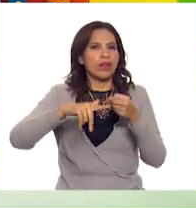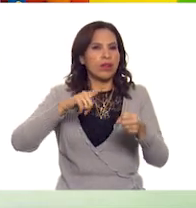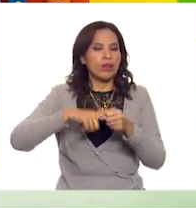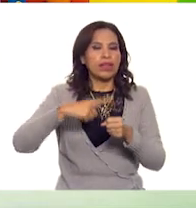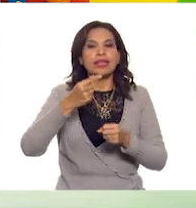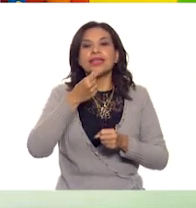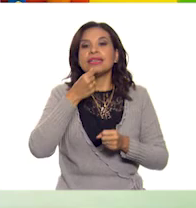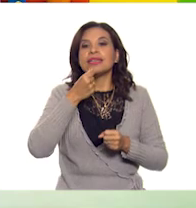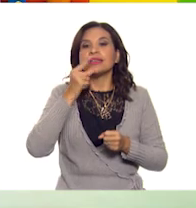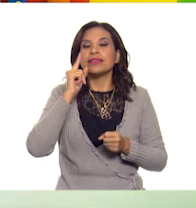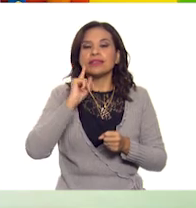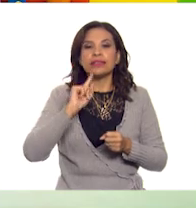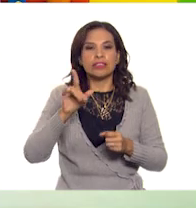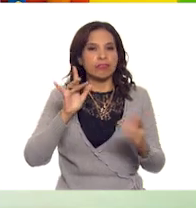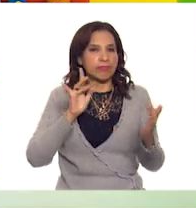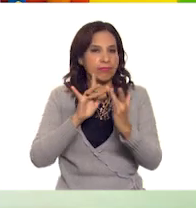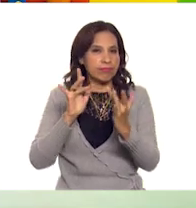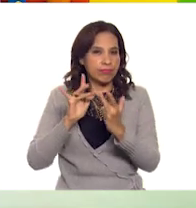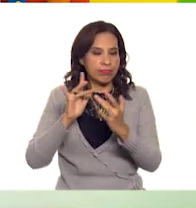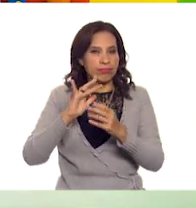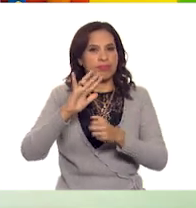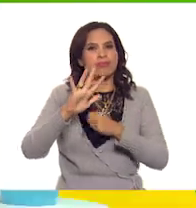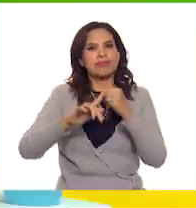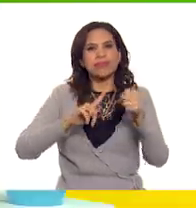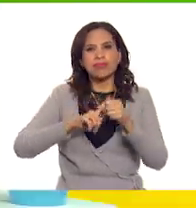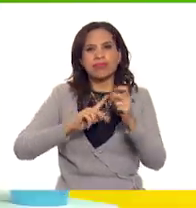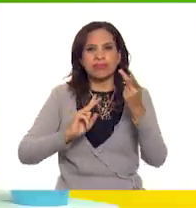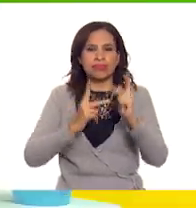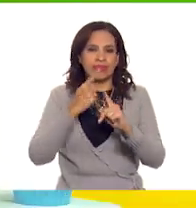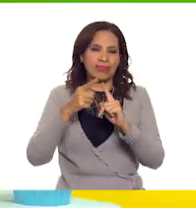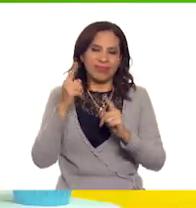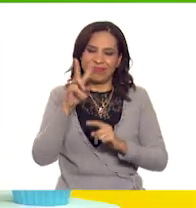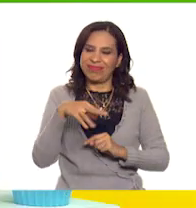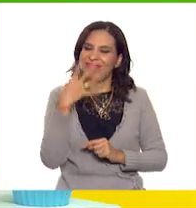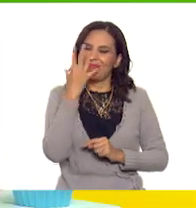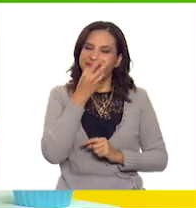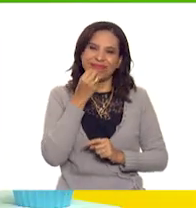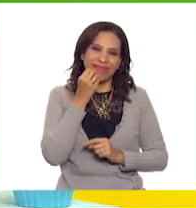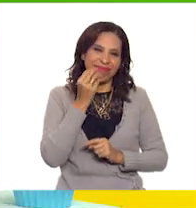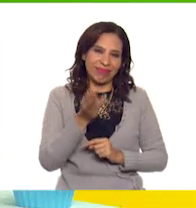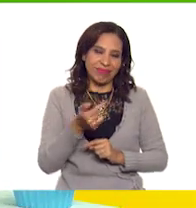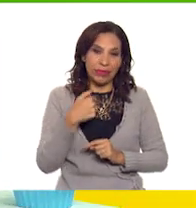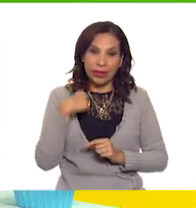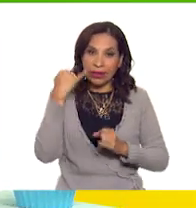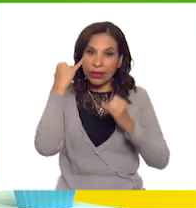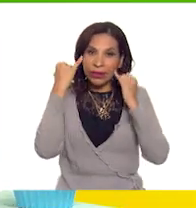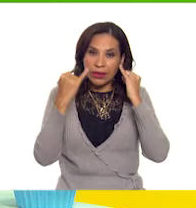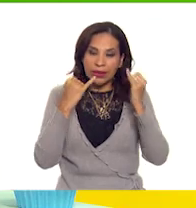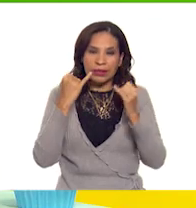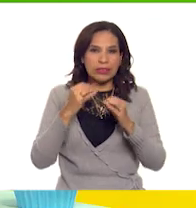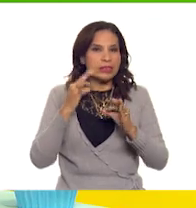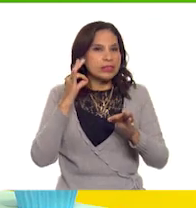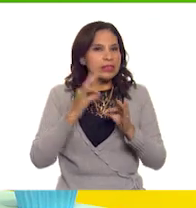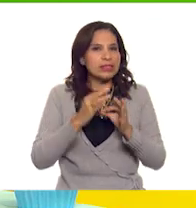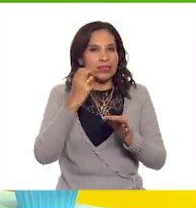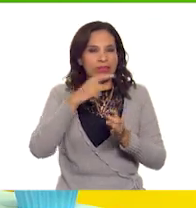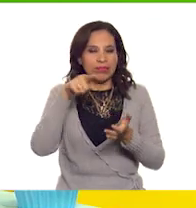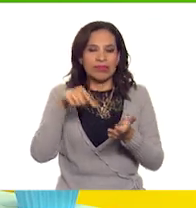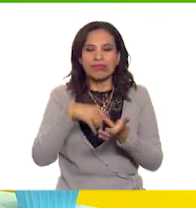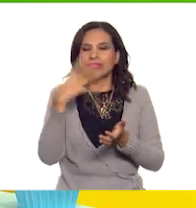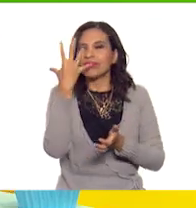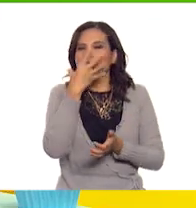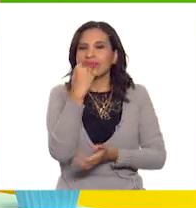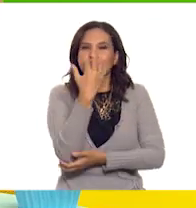las niñas y los niños estén en contacto con la naturaleza. ¡Ay, pero qué bello! Me imagino perfecto esos